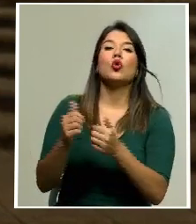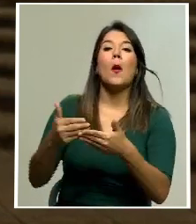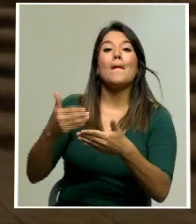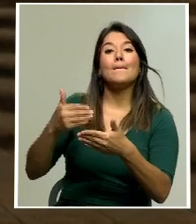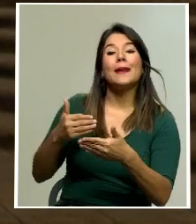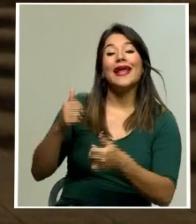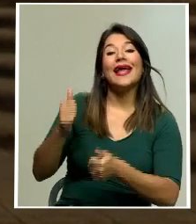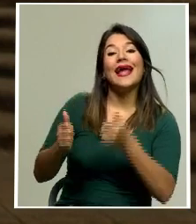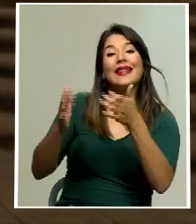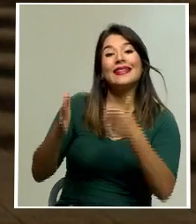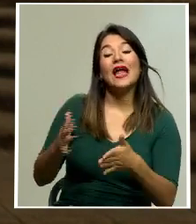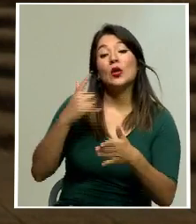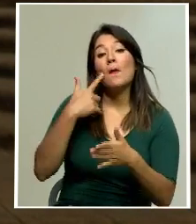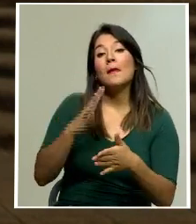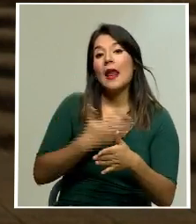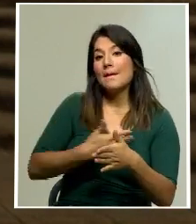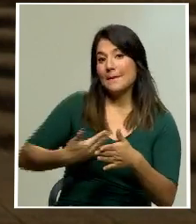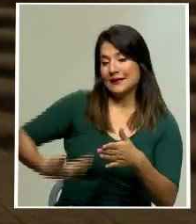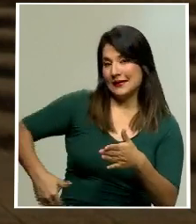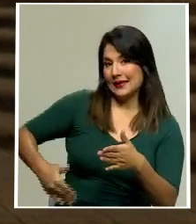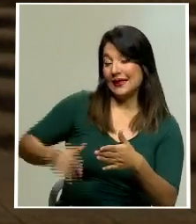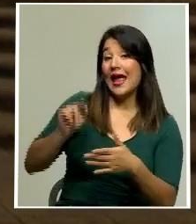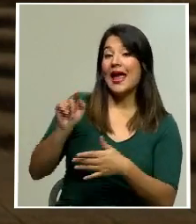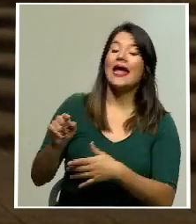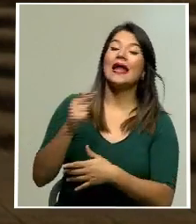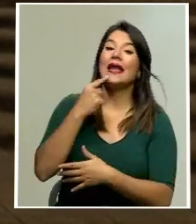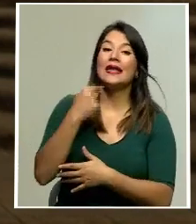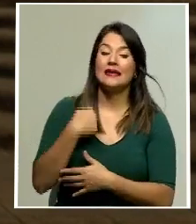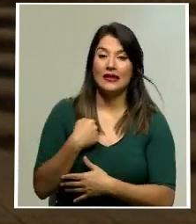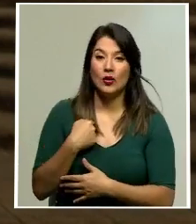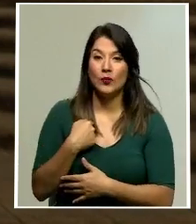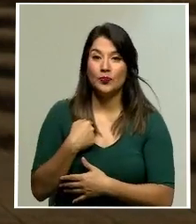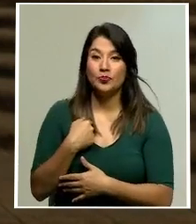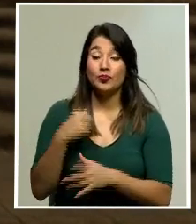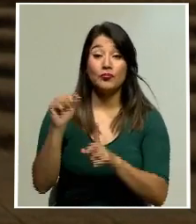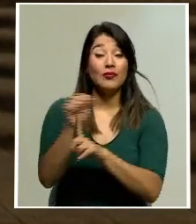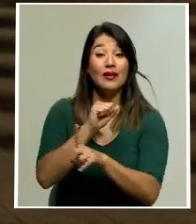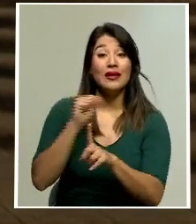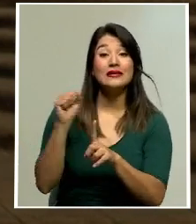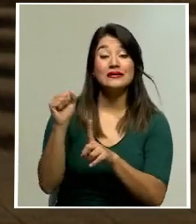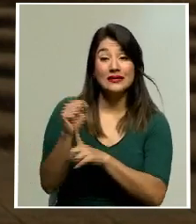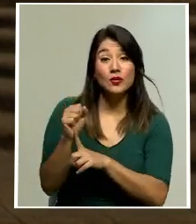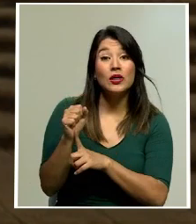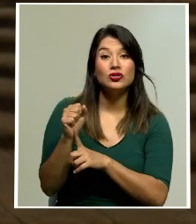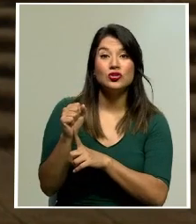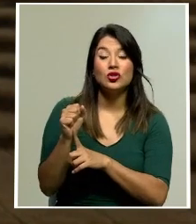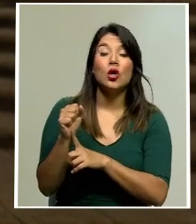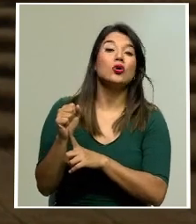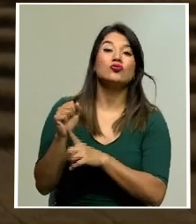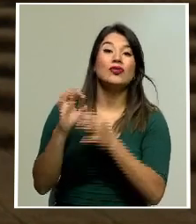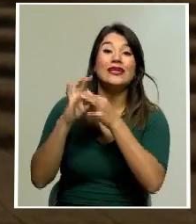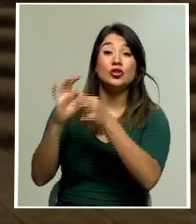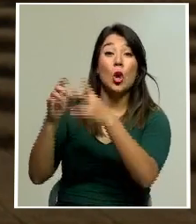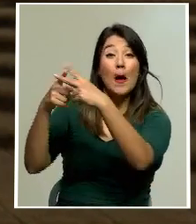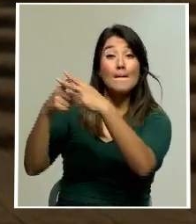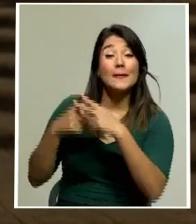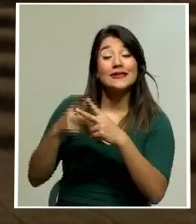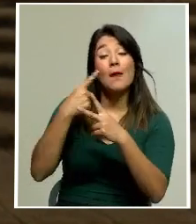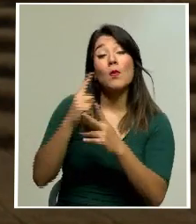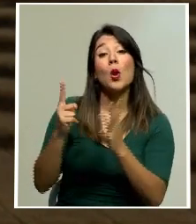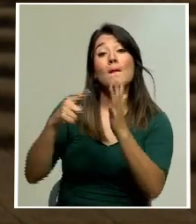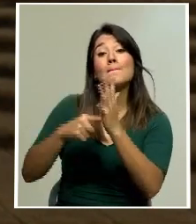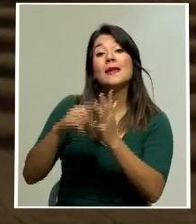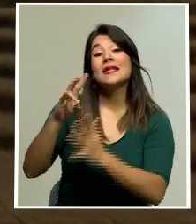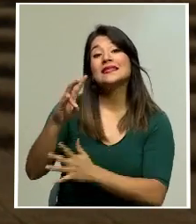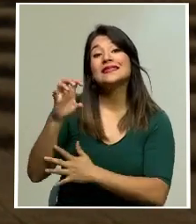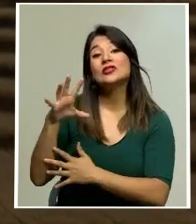presidencia de la República, que pues nos indicaba que la situación de los 1.750 millones, pues prácticamente no